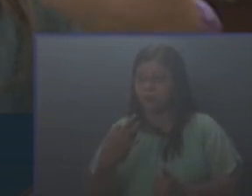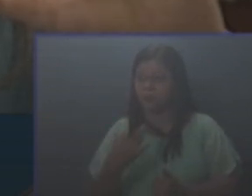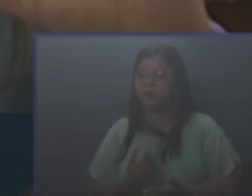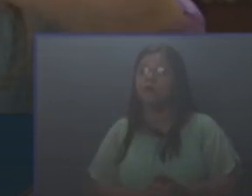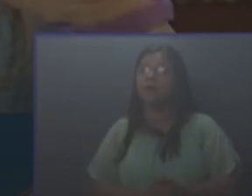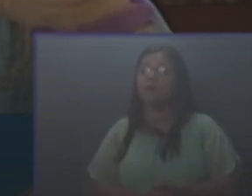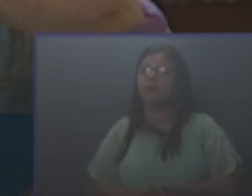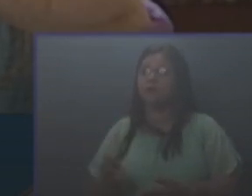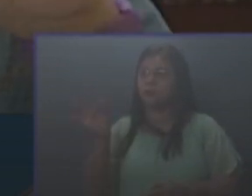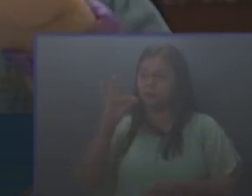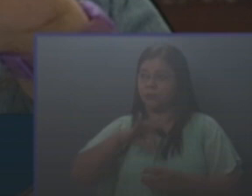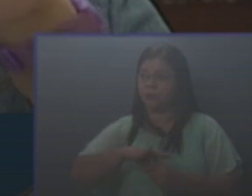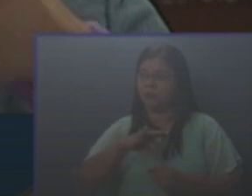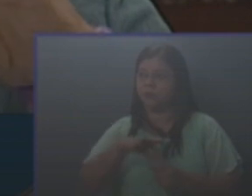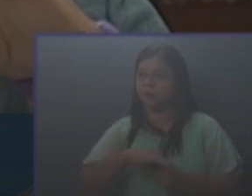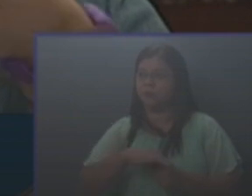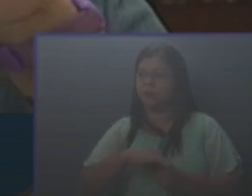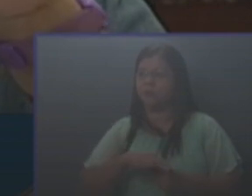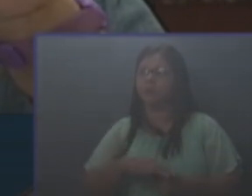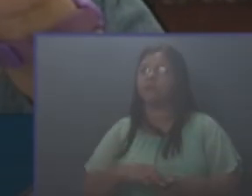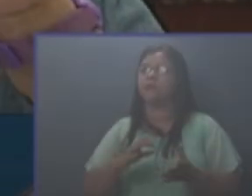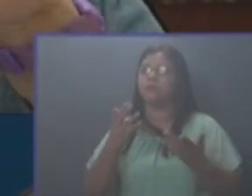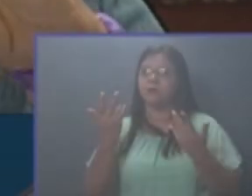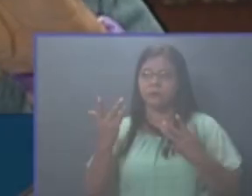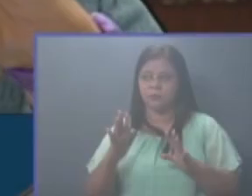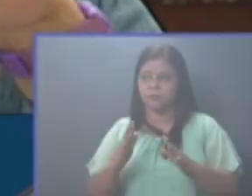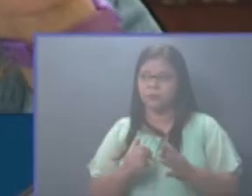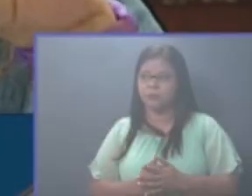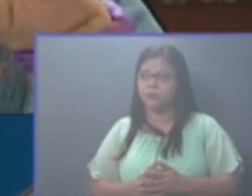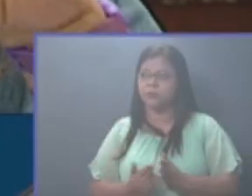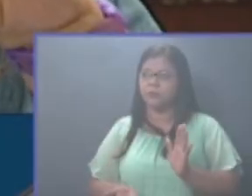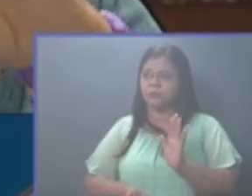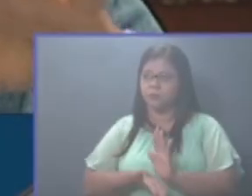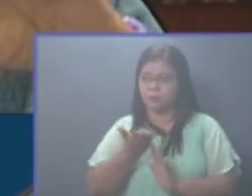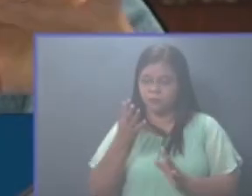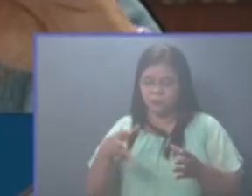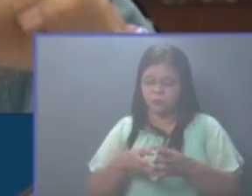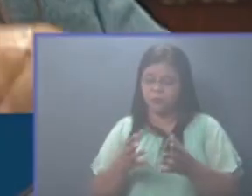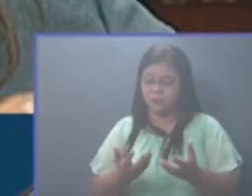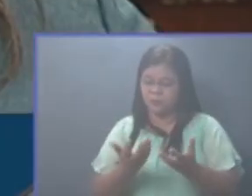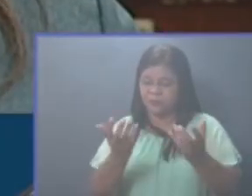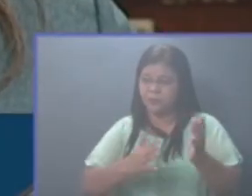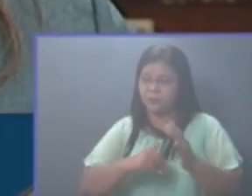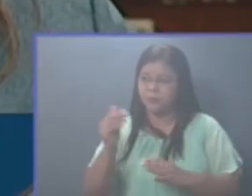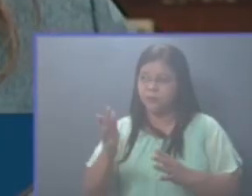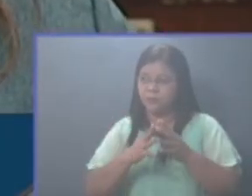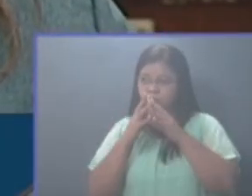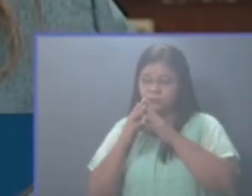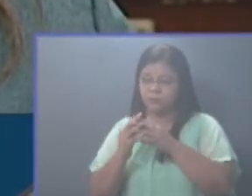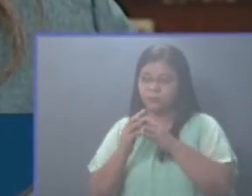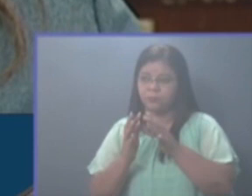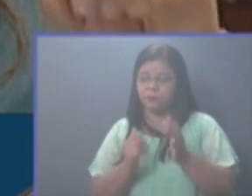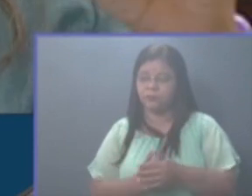el voto de migrantes más numeroso en Estados Unidos.